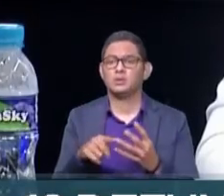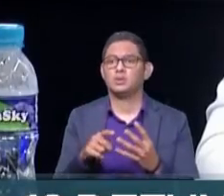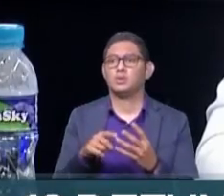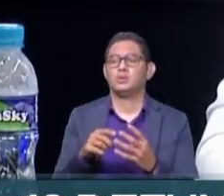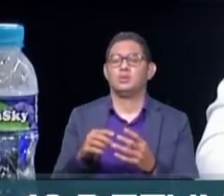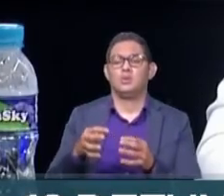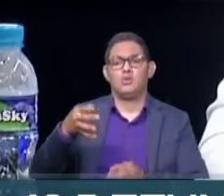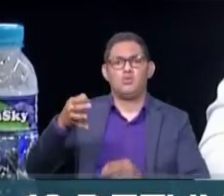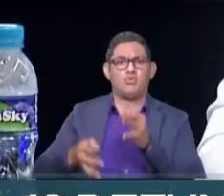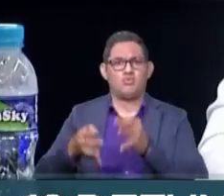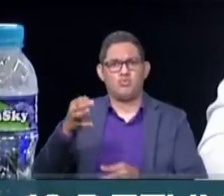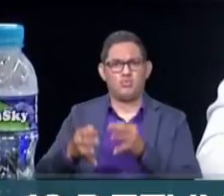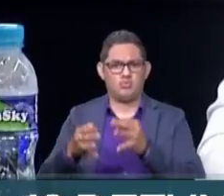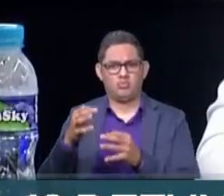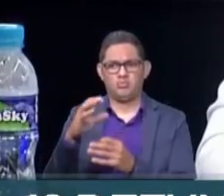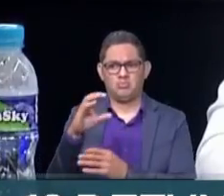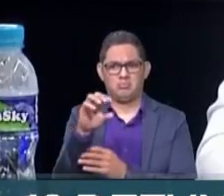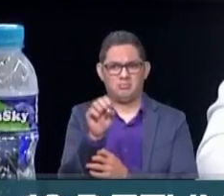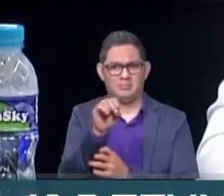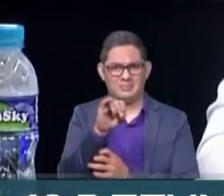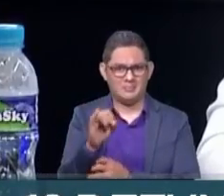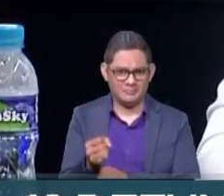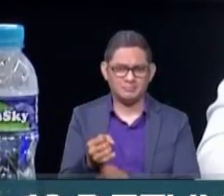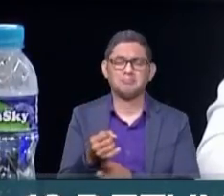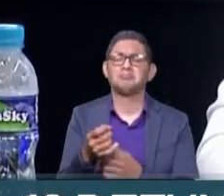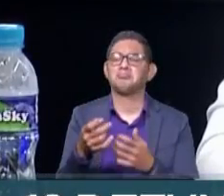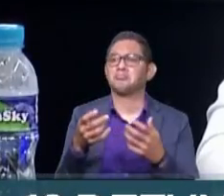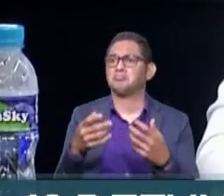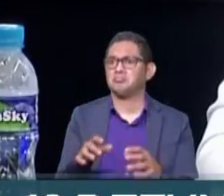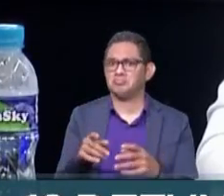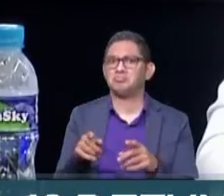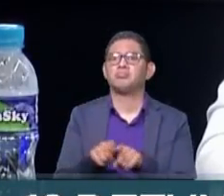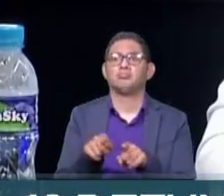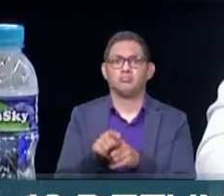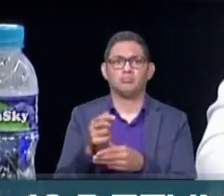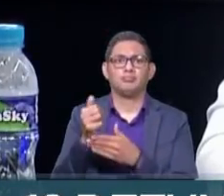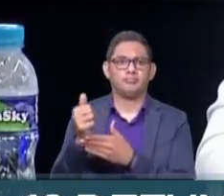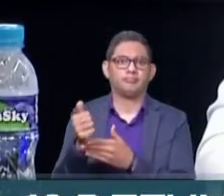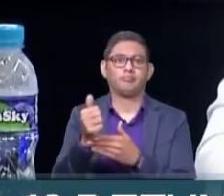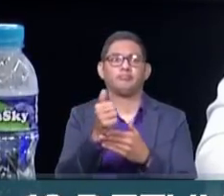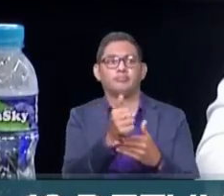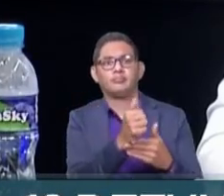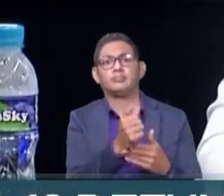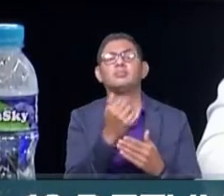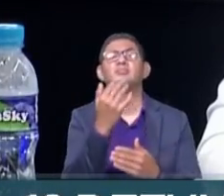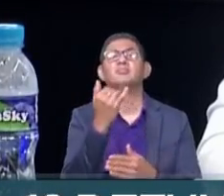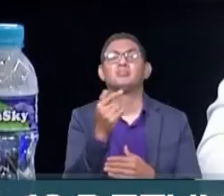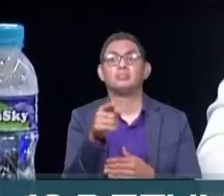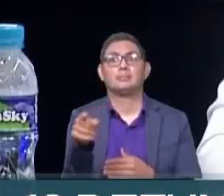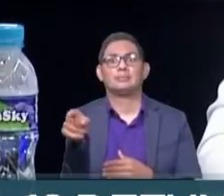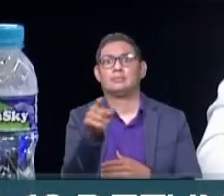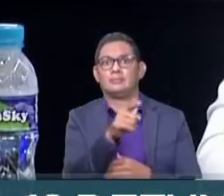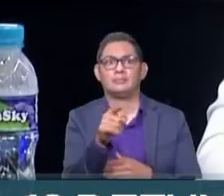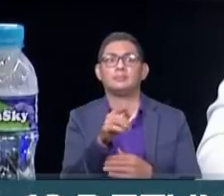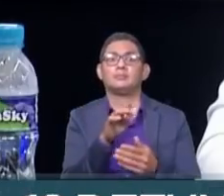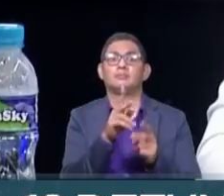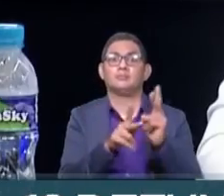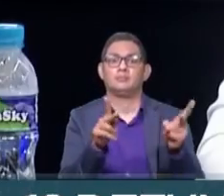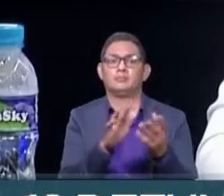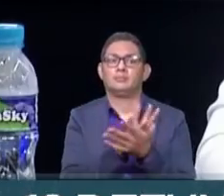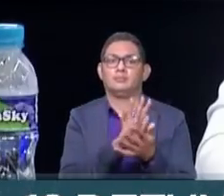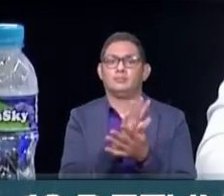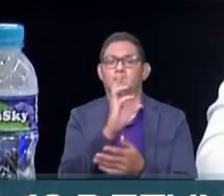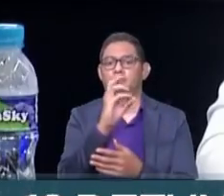órgano judicial, también hemos avanzado hacia ellos, tomando en cuenta los grupos mayores de